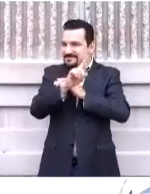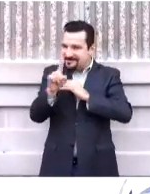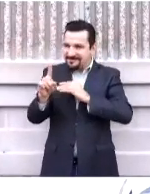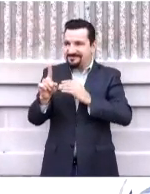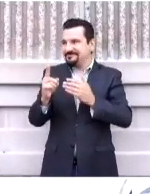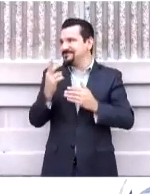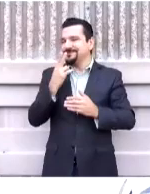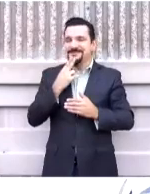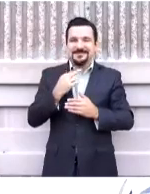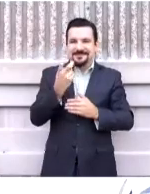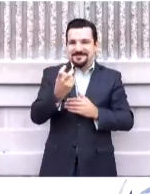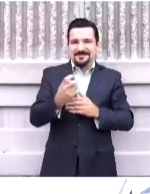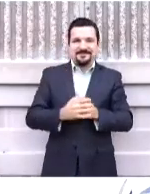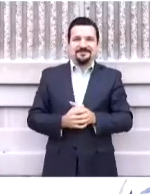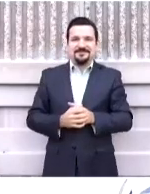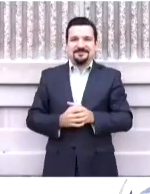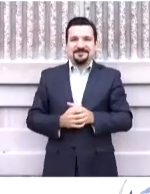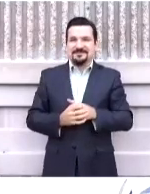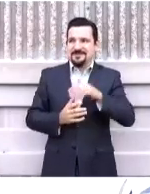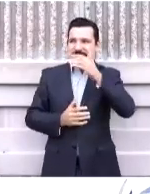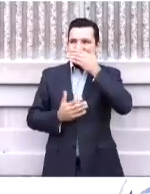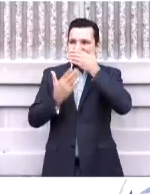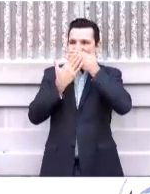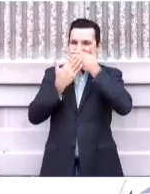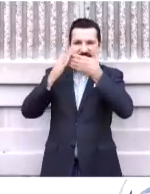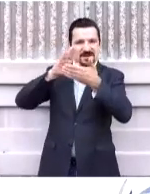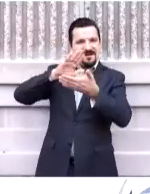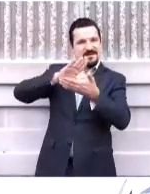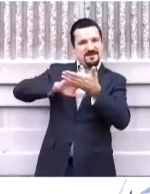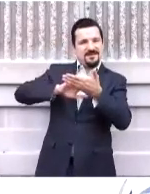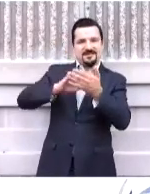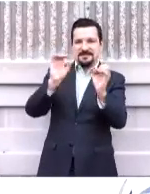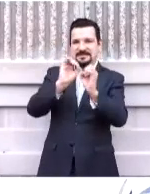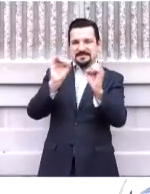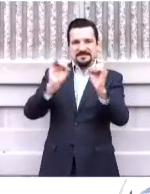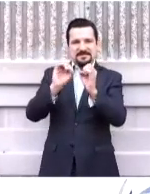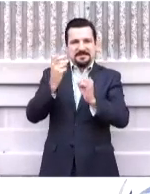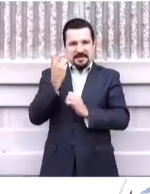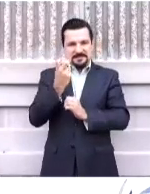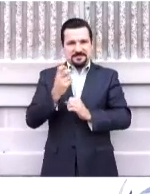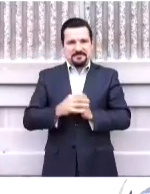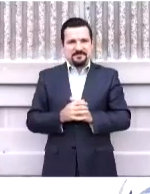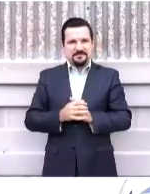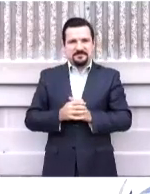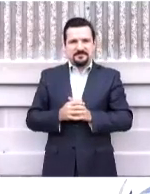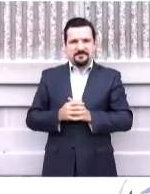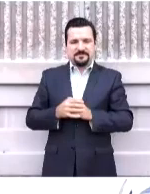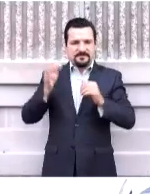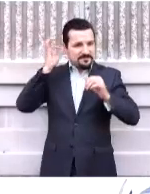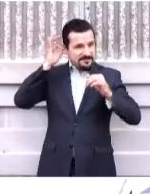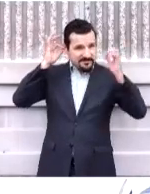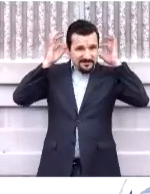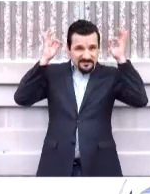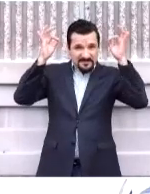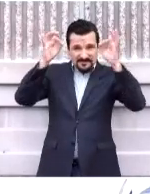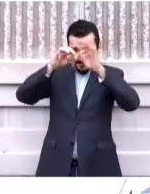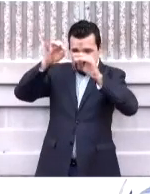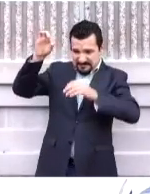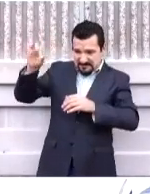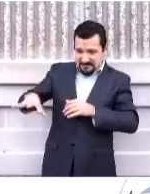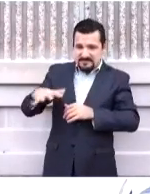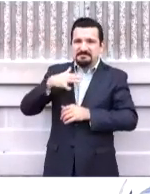la parte de la tela, ni por dentro ni por fuera. Así directamente se lo quitan, se lo quitan y lo tiran a la